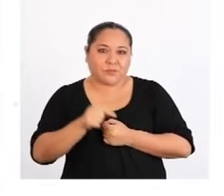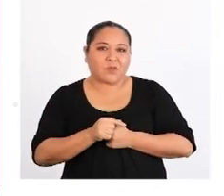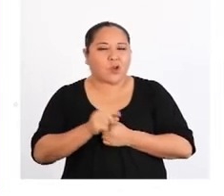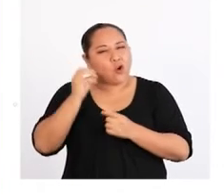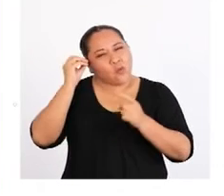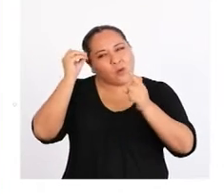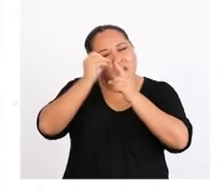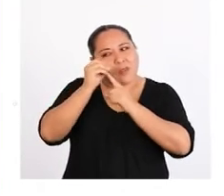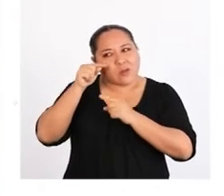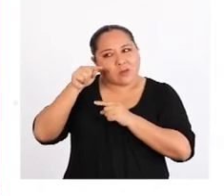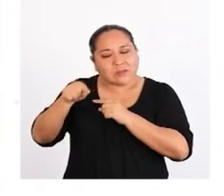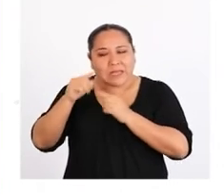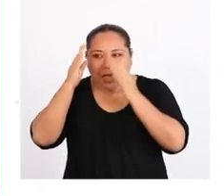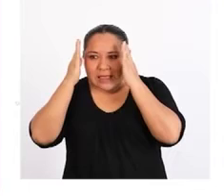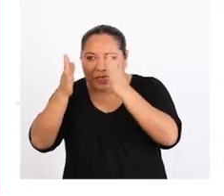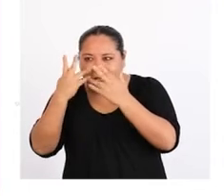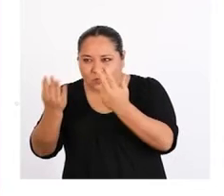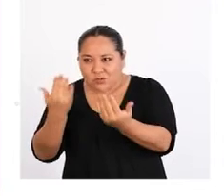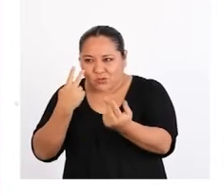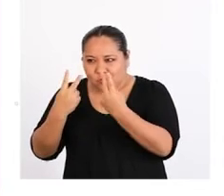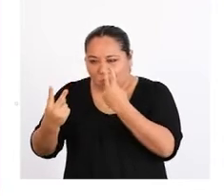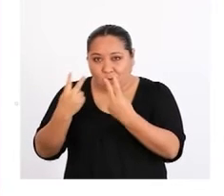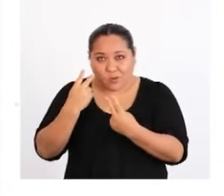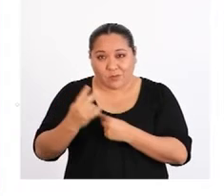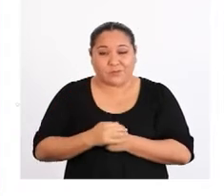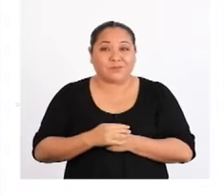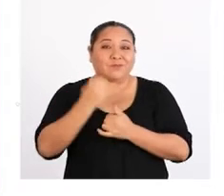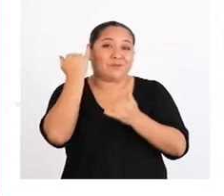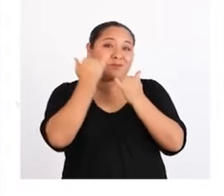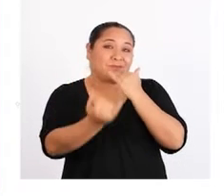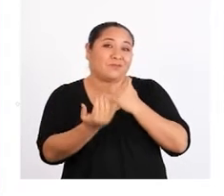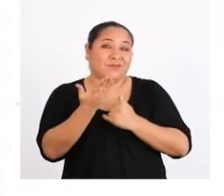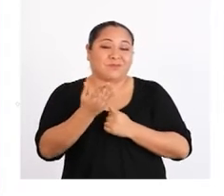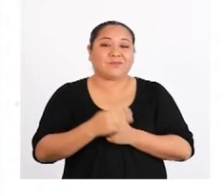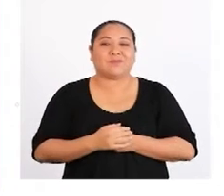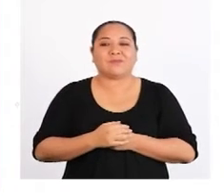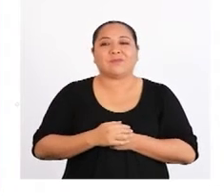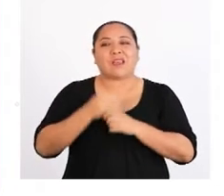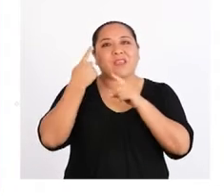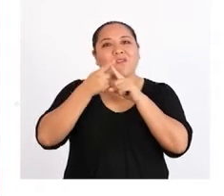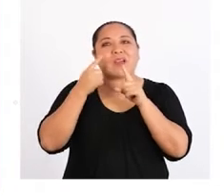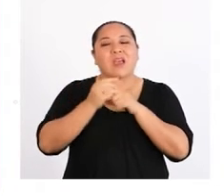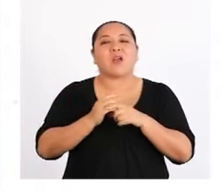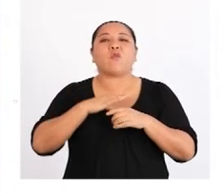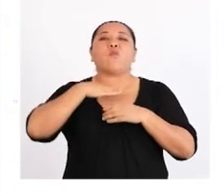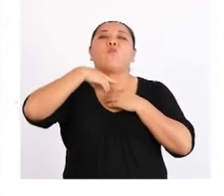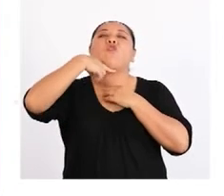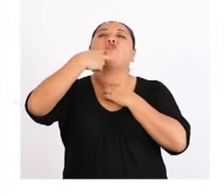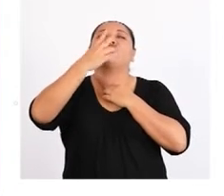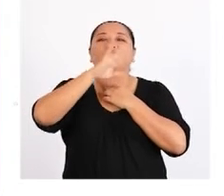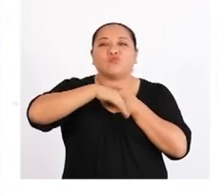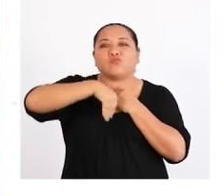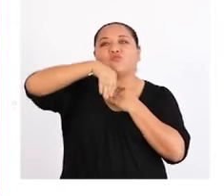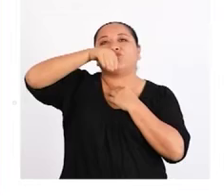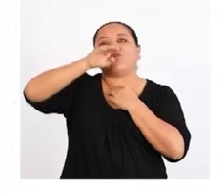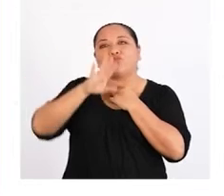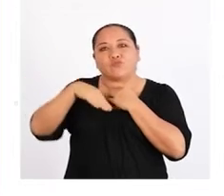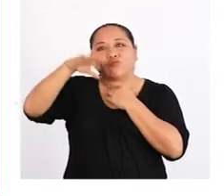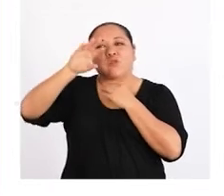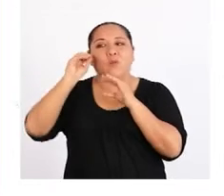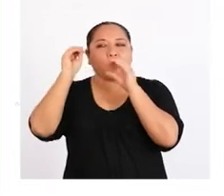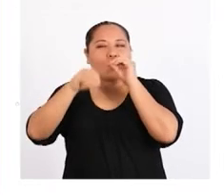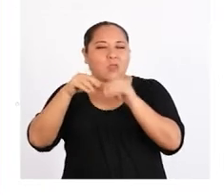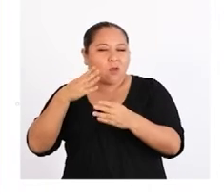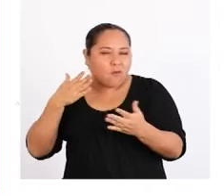de mantener la atención de los oyentes. Y por último, las inflexiones de voz, para